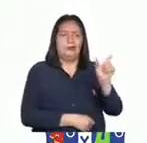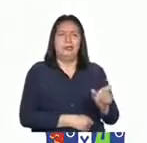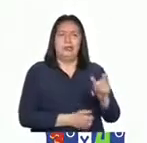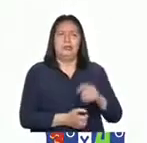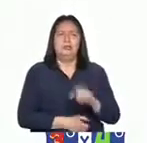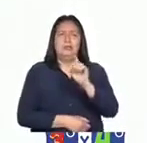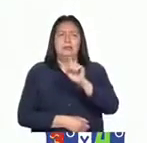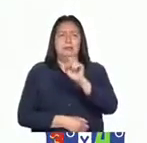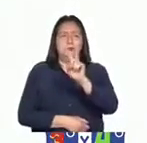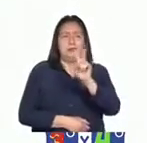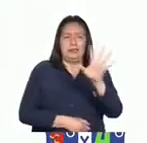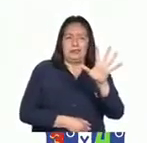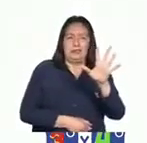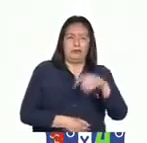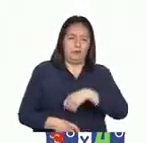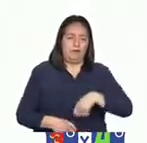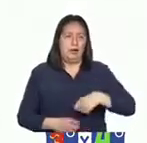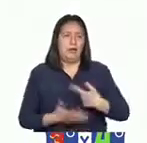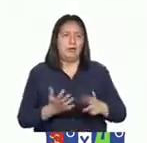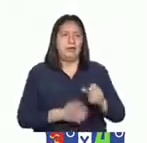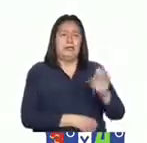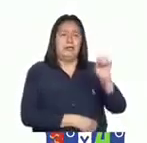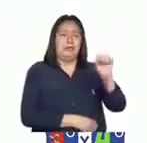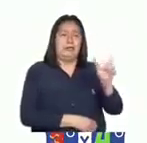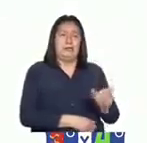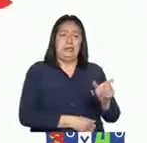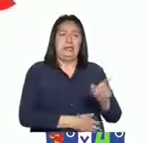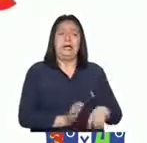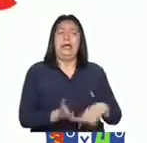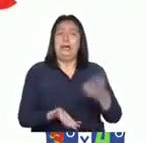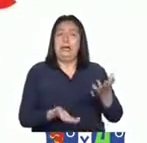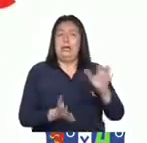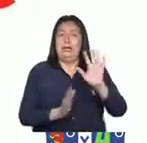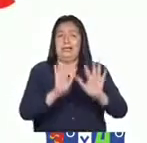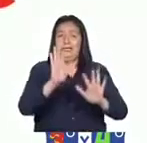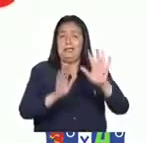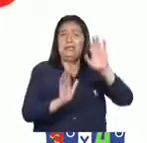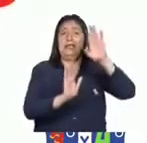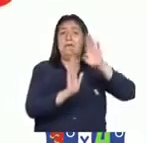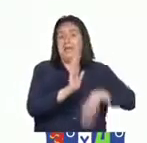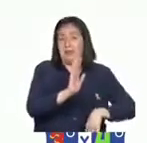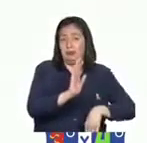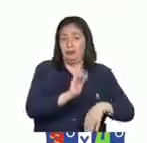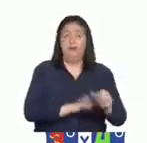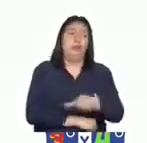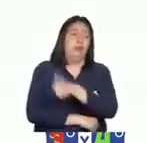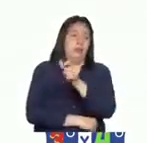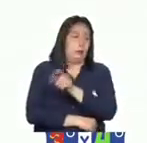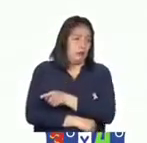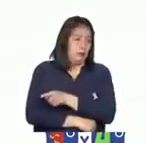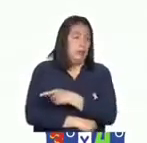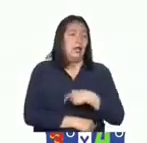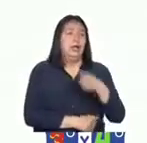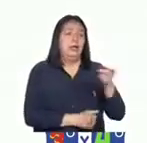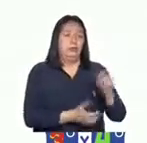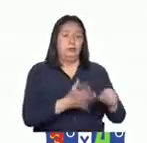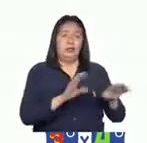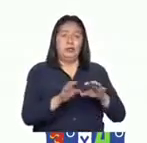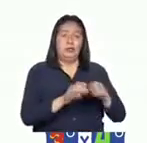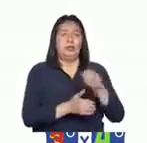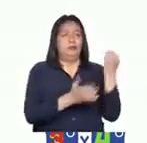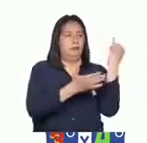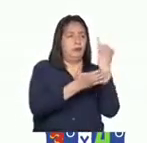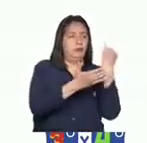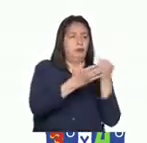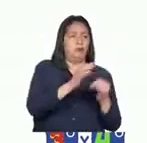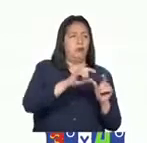vendido 125 fajas y que Sisa había vendido 15 fajas menos que Quilla. Ellas realizaron un esquema